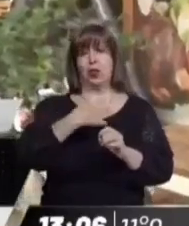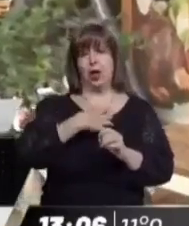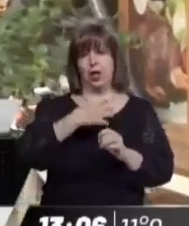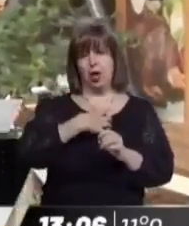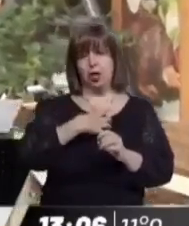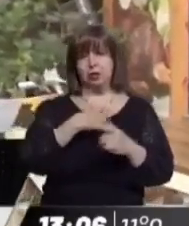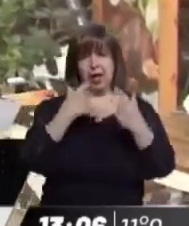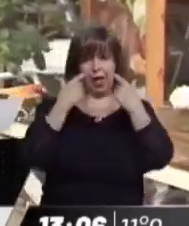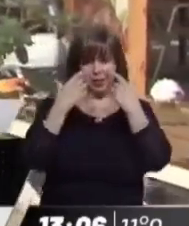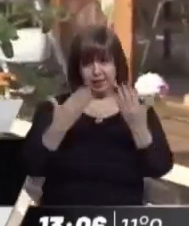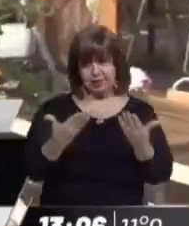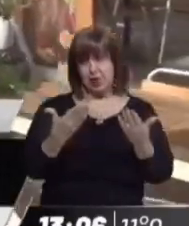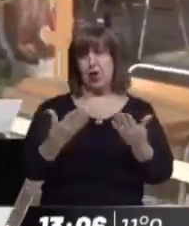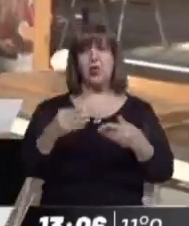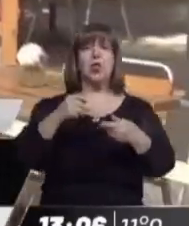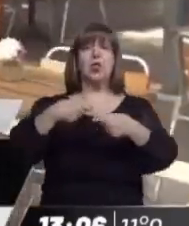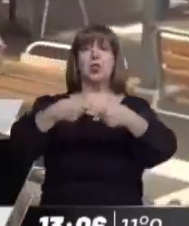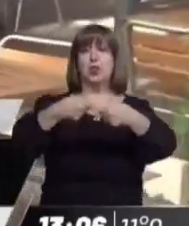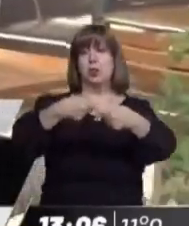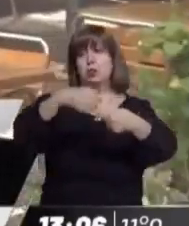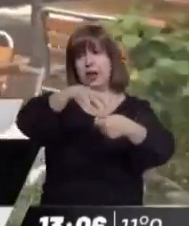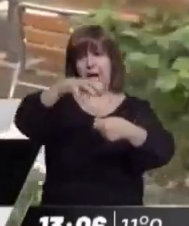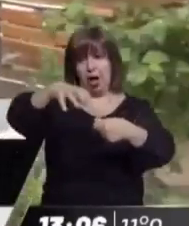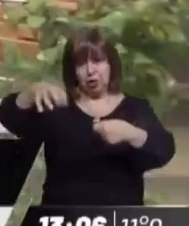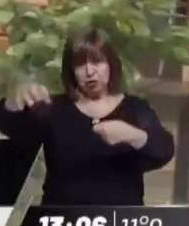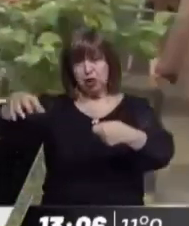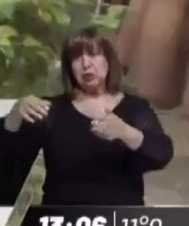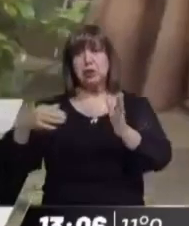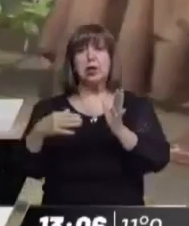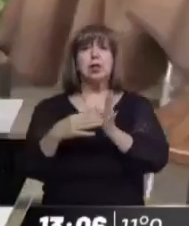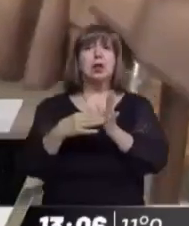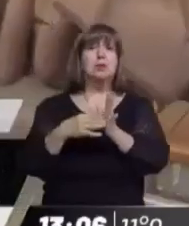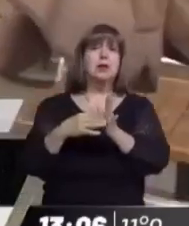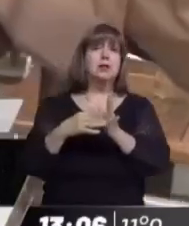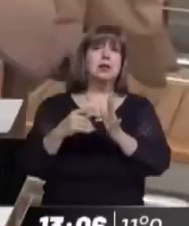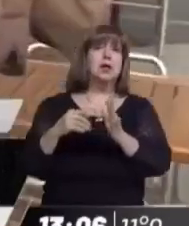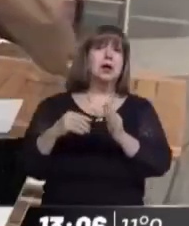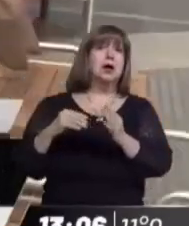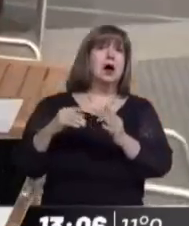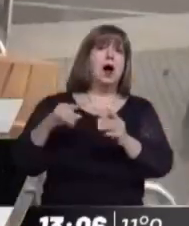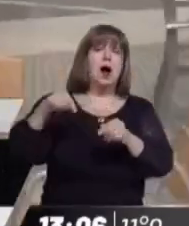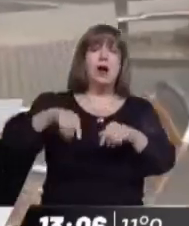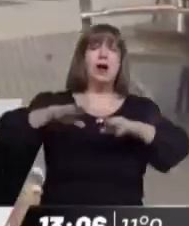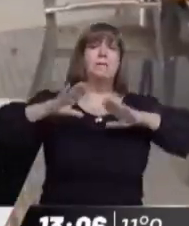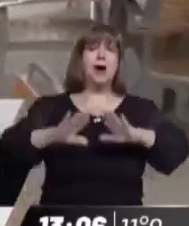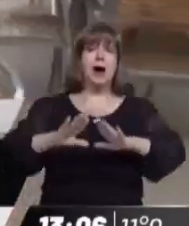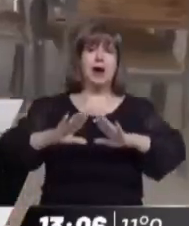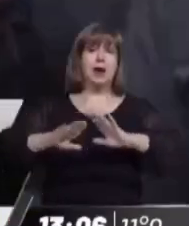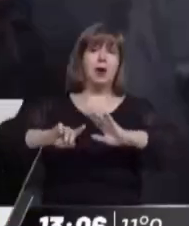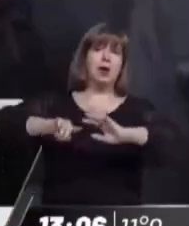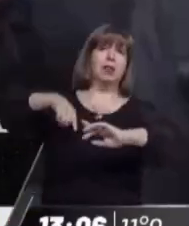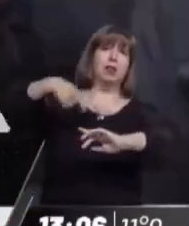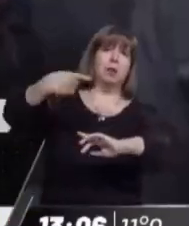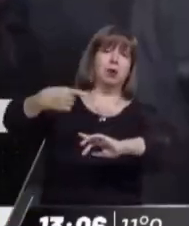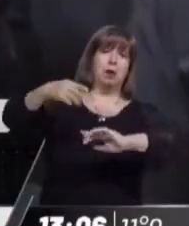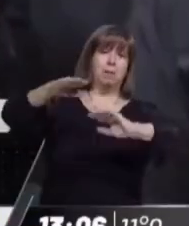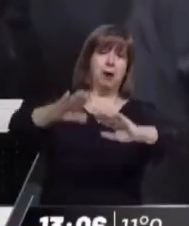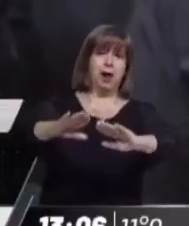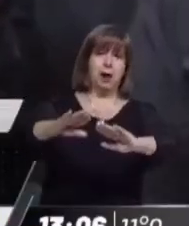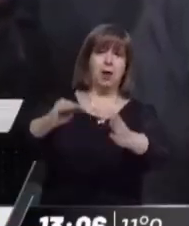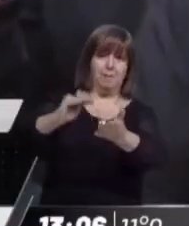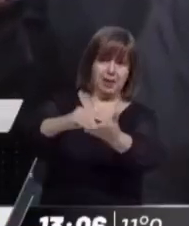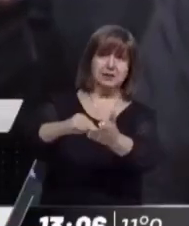Y esto va a seguir profundizándose según a la medida que está llevando el gobierno. Estamos muy preocupados con la ley ómnibus y